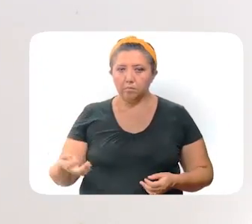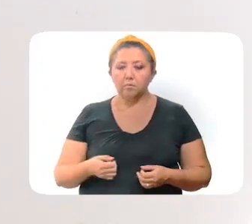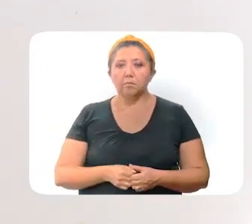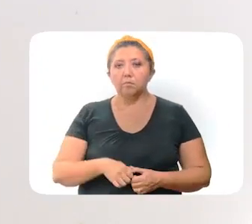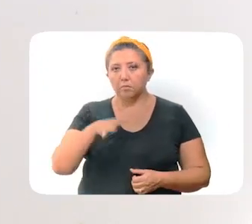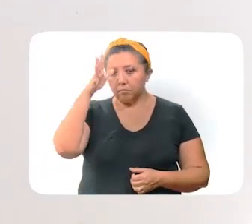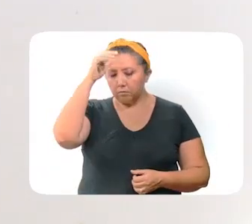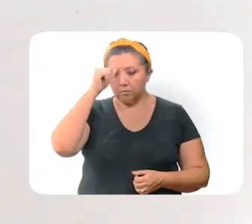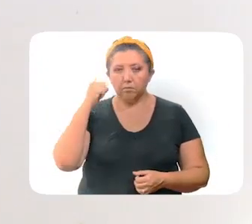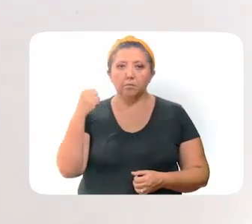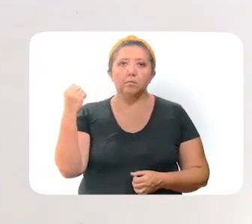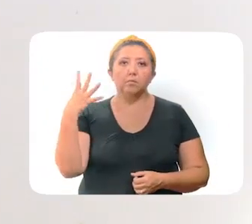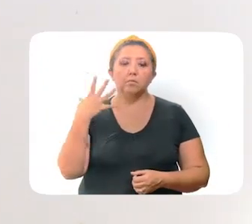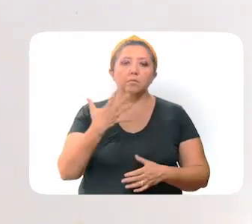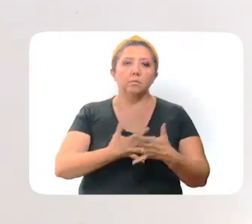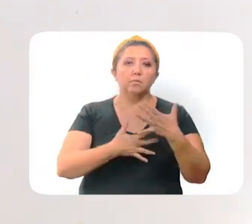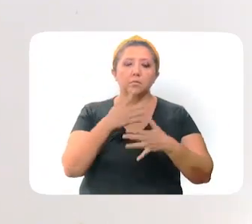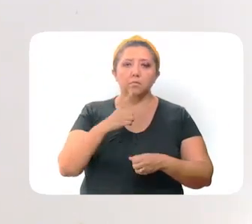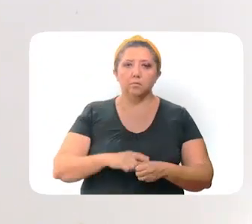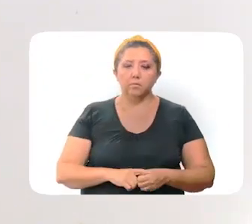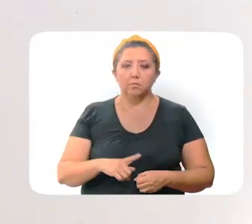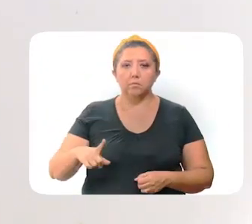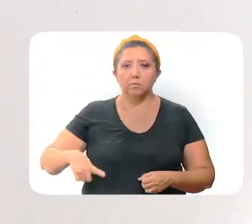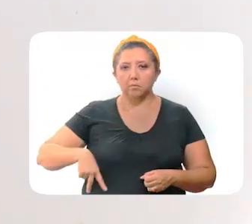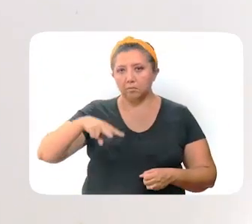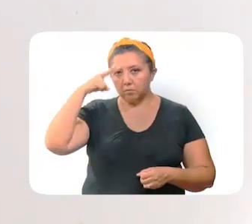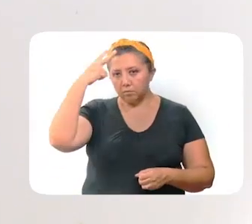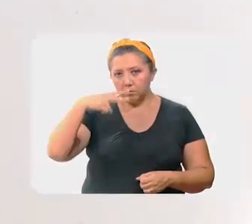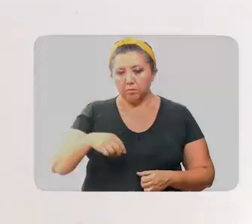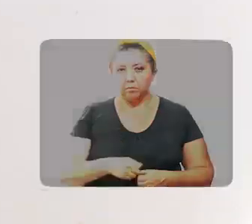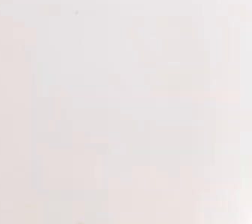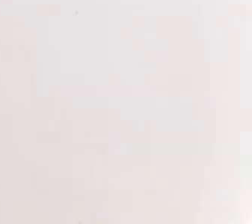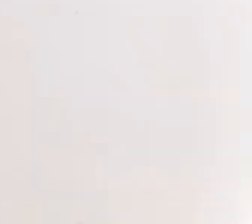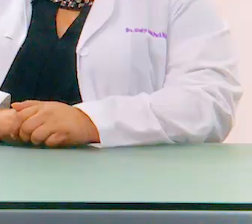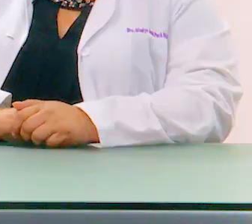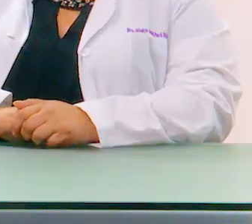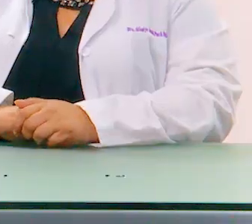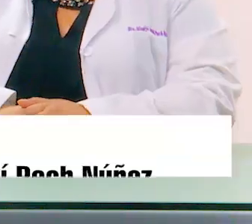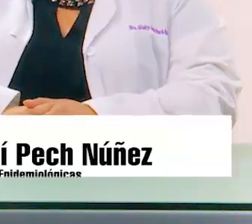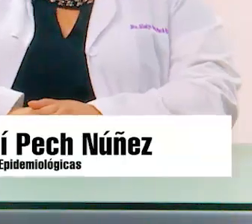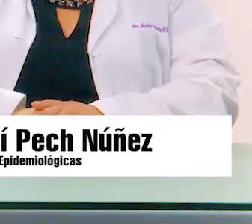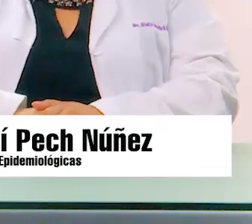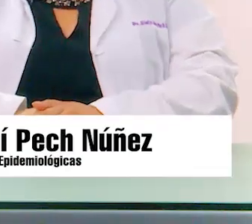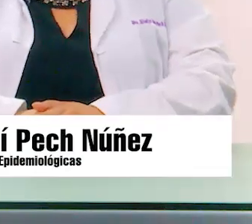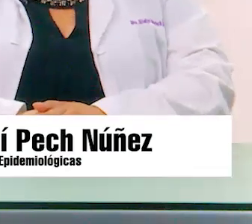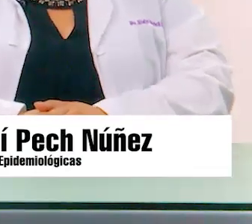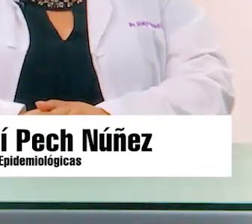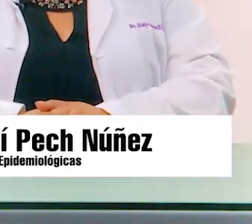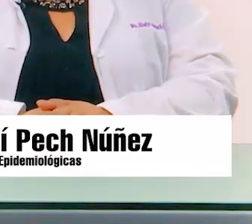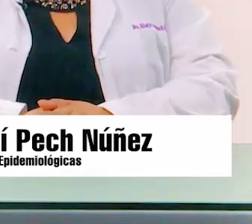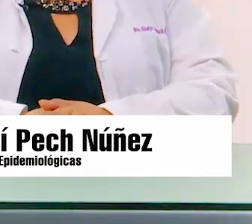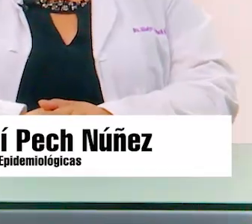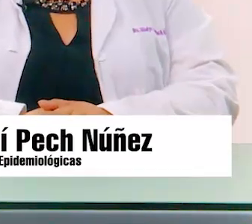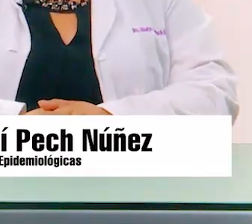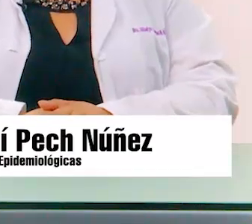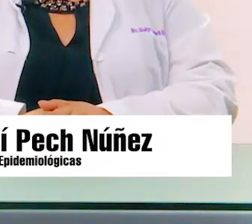presentación con el semáforo quincenal del Gobierno Federal. Este es todo el reporte, doctor. Gracias, doctora.